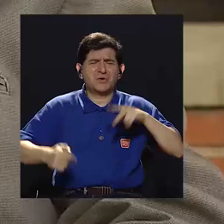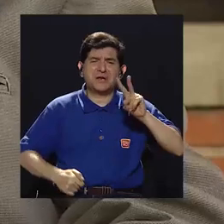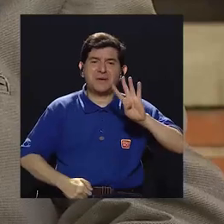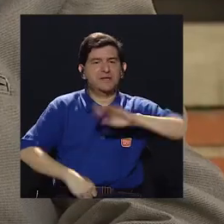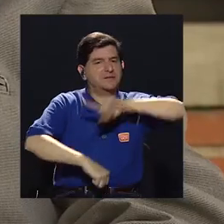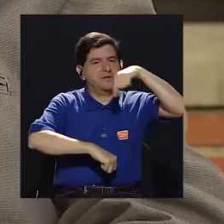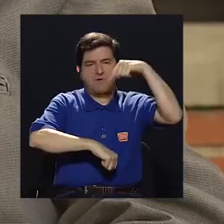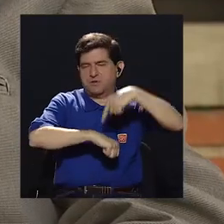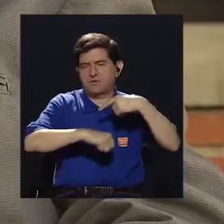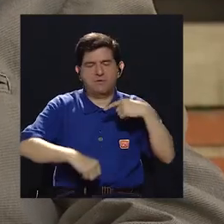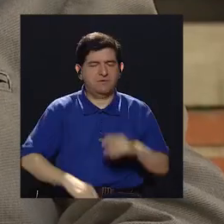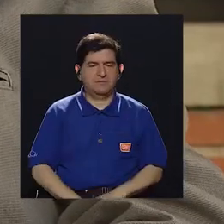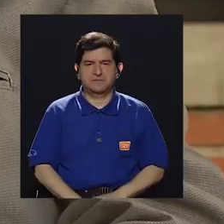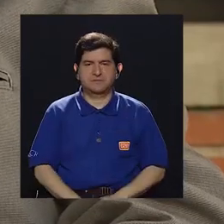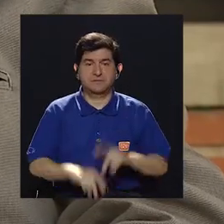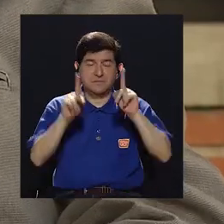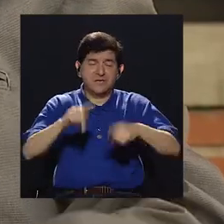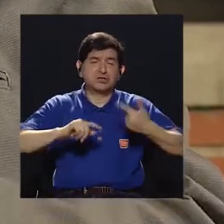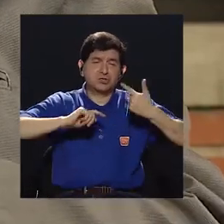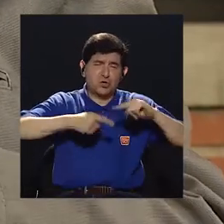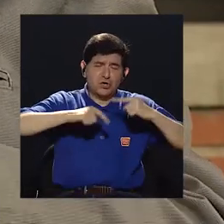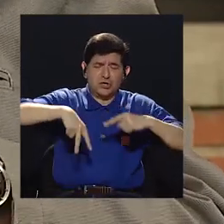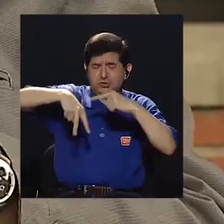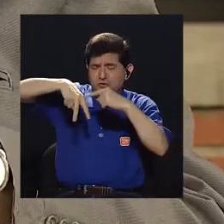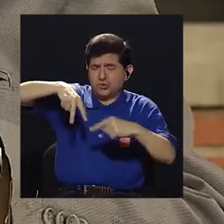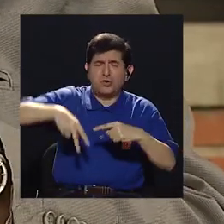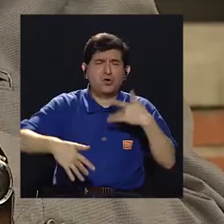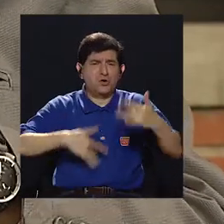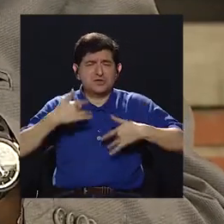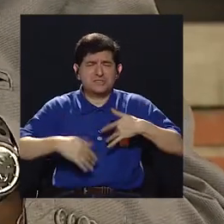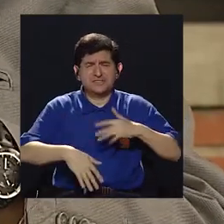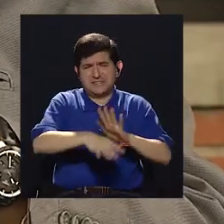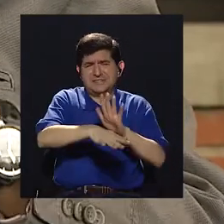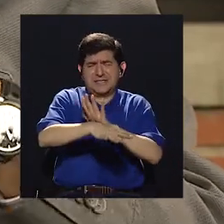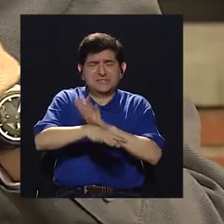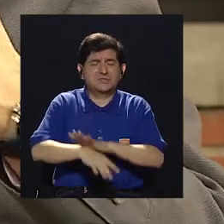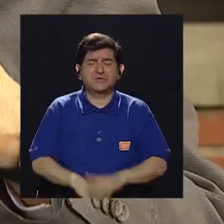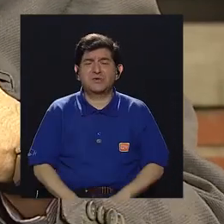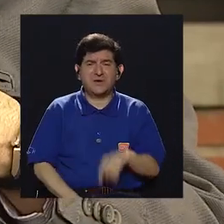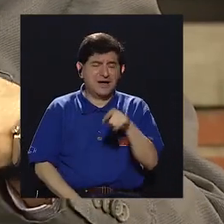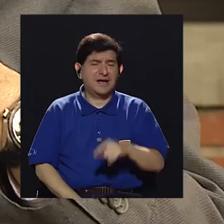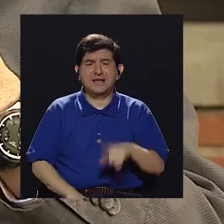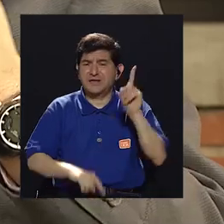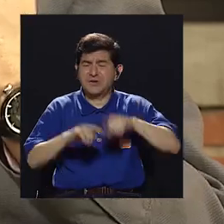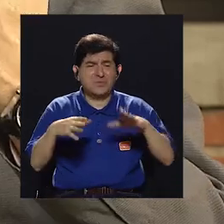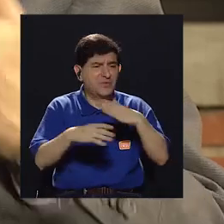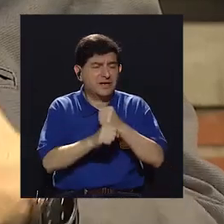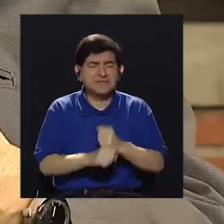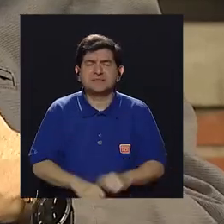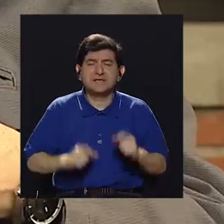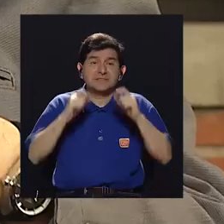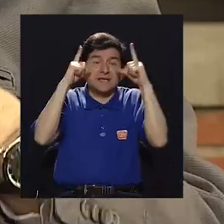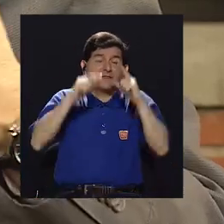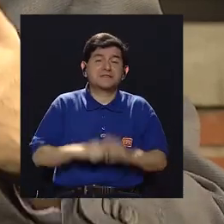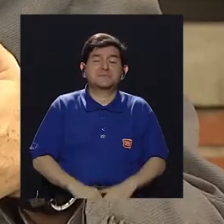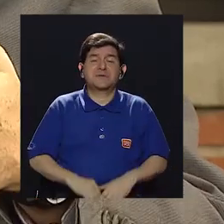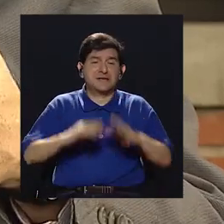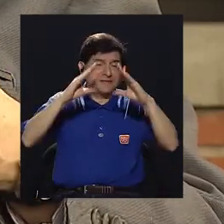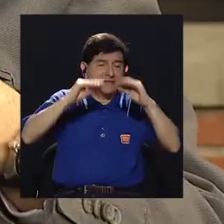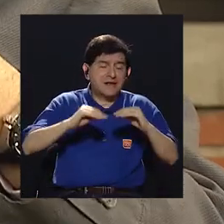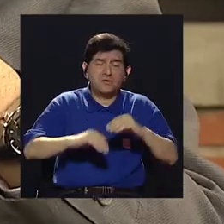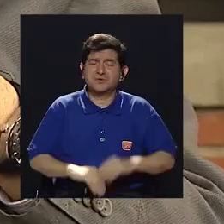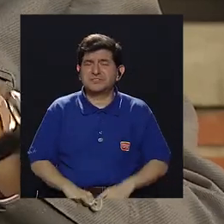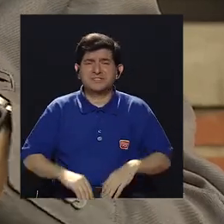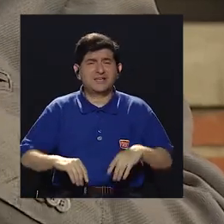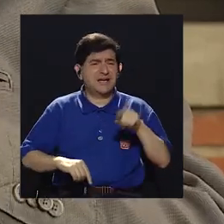síntomas 24 horas al día. Entonces son pacientes que tienen dolor en la pierna, sensación de ardor, incapacidad, lo despiertan anoche, no hay nada que le